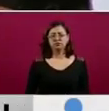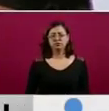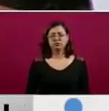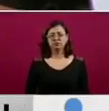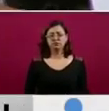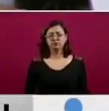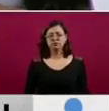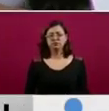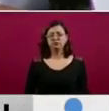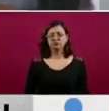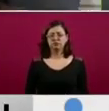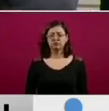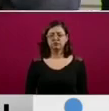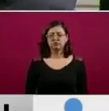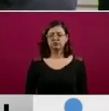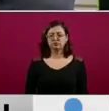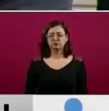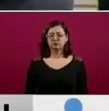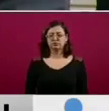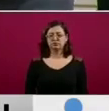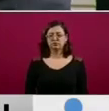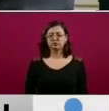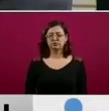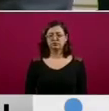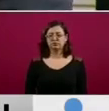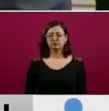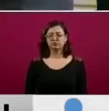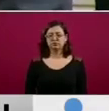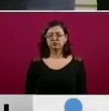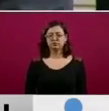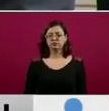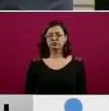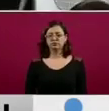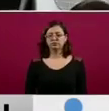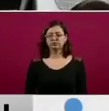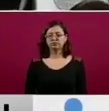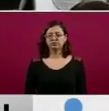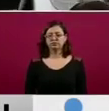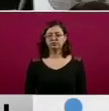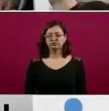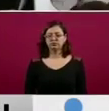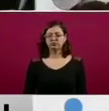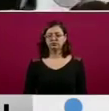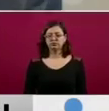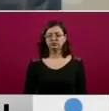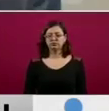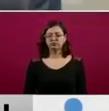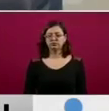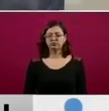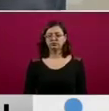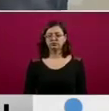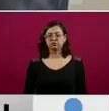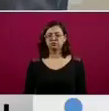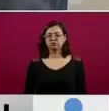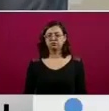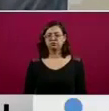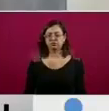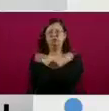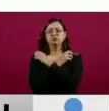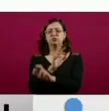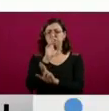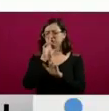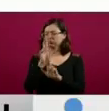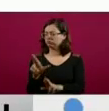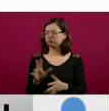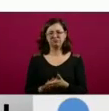dejó Eduardo Medina Mora en la Suprema Corte está conformada por mujeres. Ha trascendido, aunque no hay confirmación, que se trata de